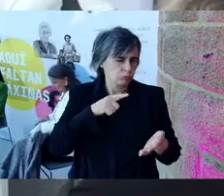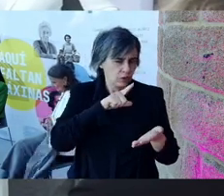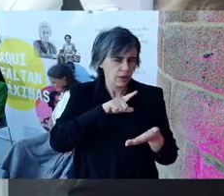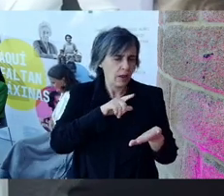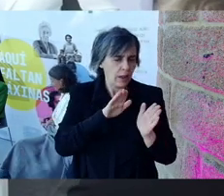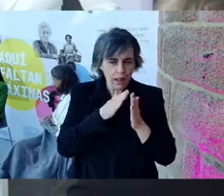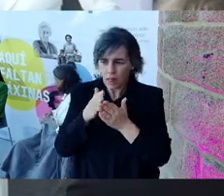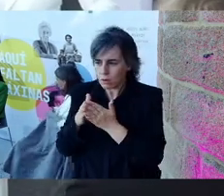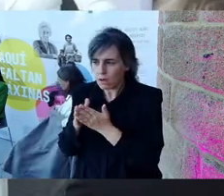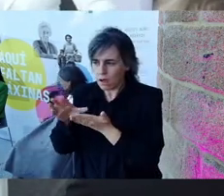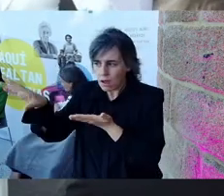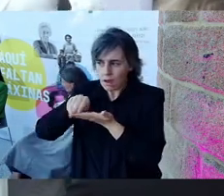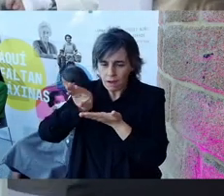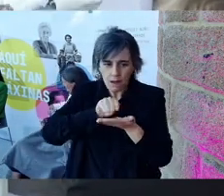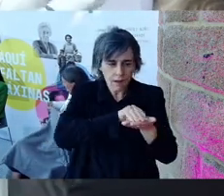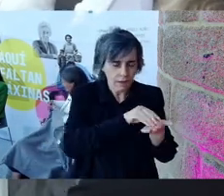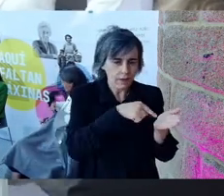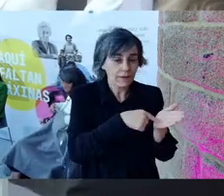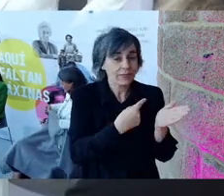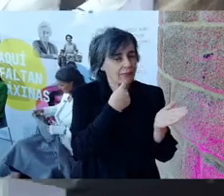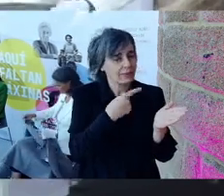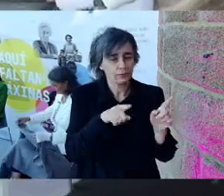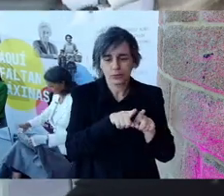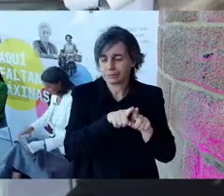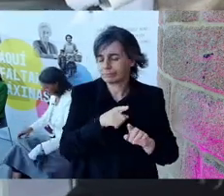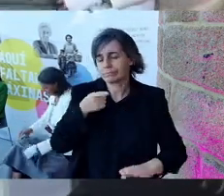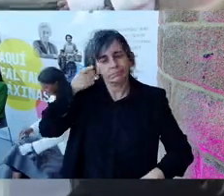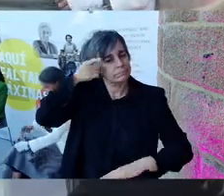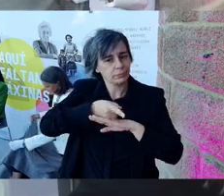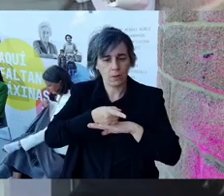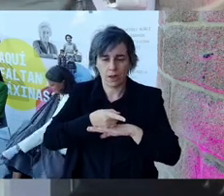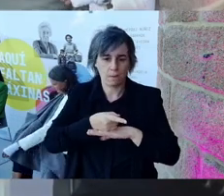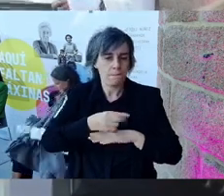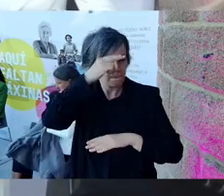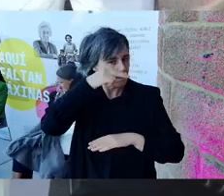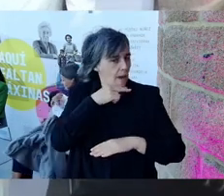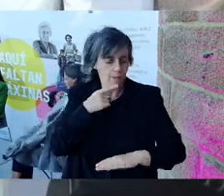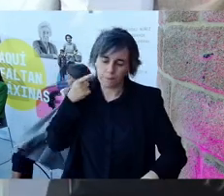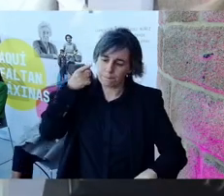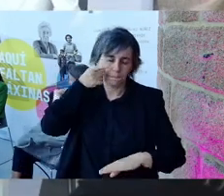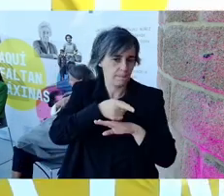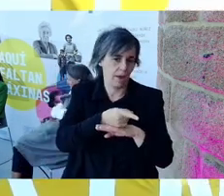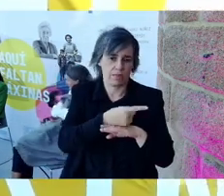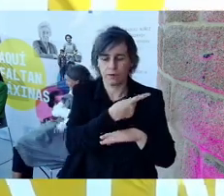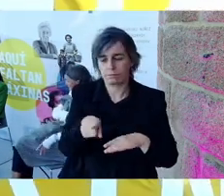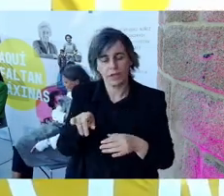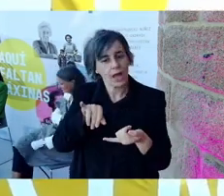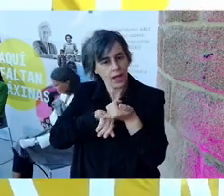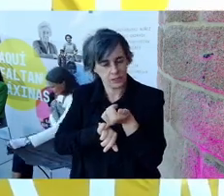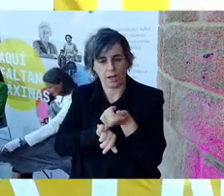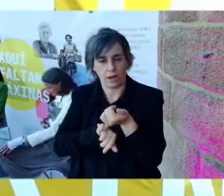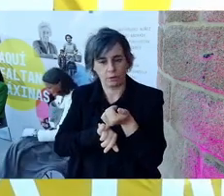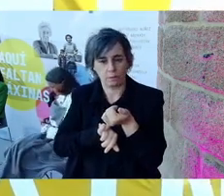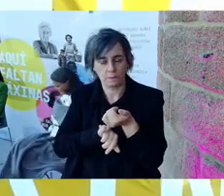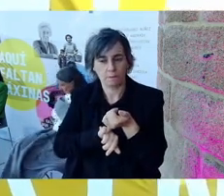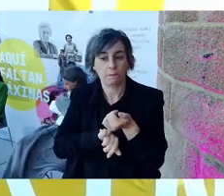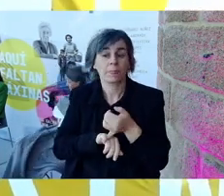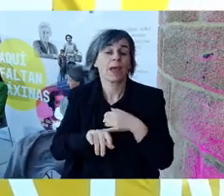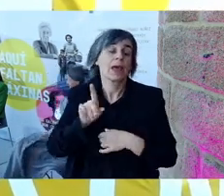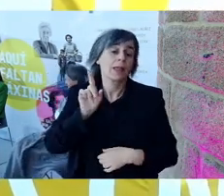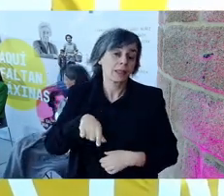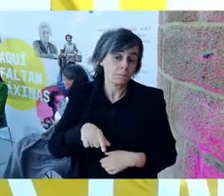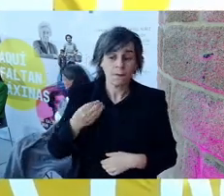literaria que recogen estos hechos, pues se ve como una imposición de su padre, como ha comentado Isabel, o en